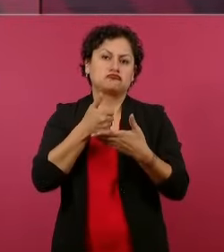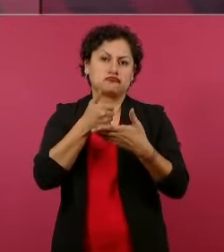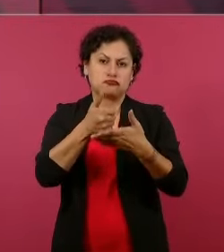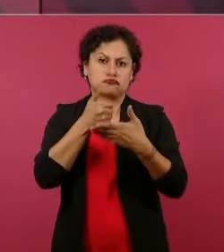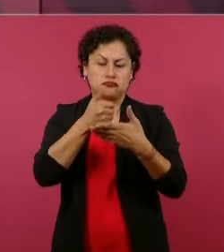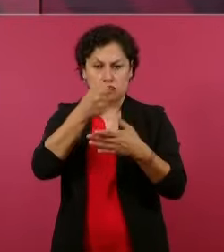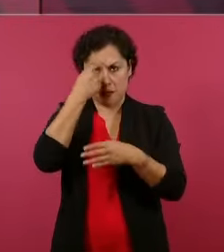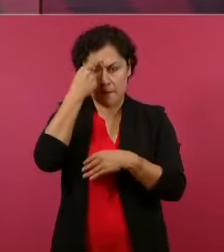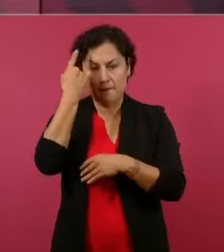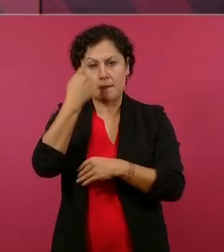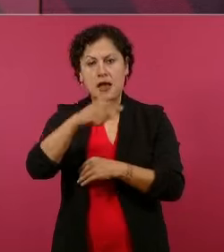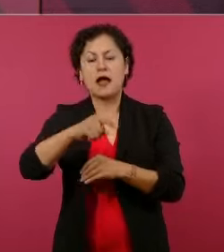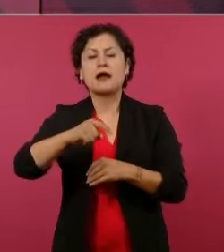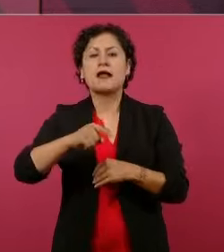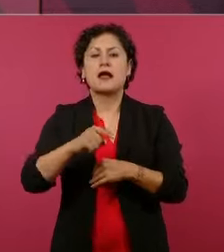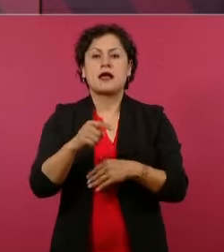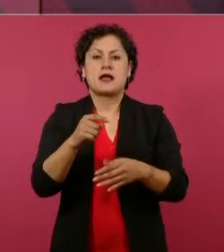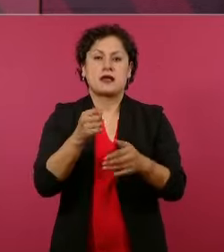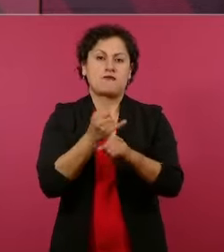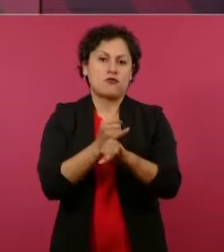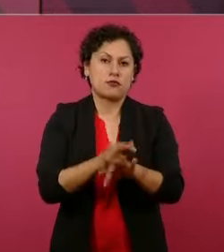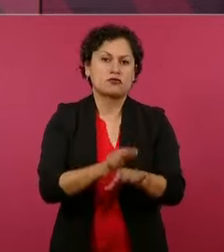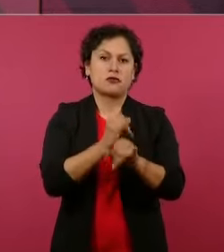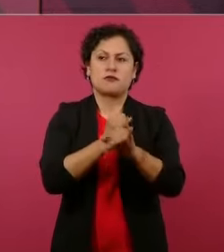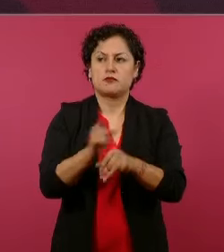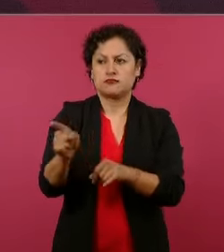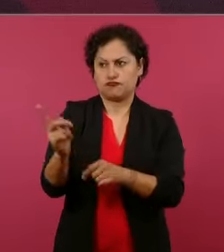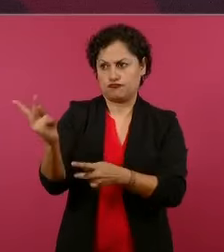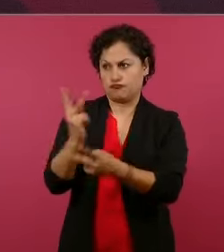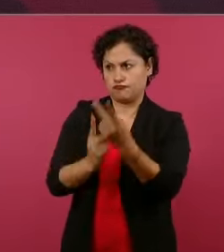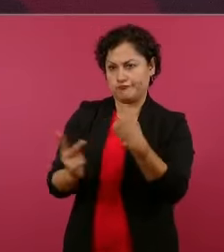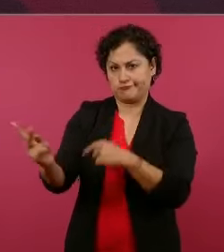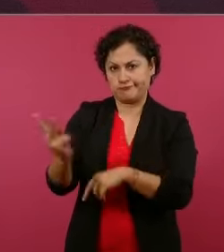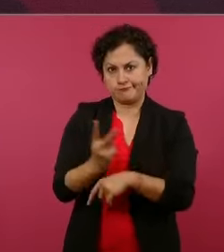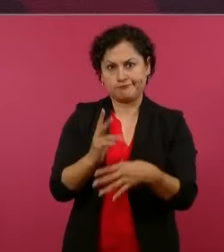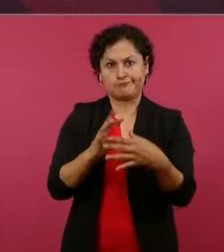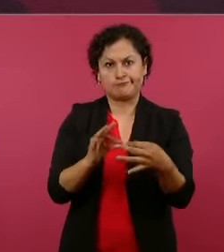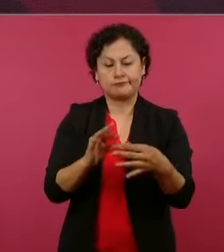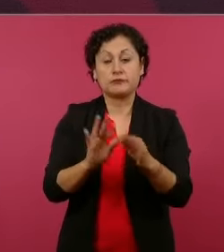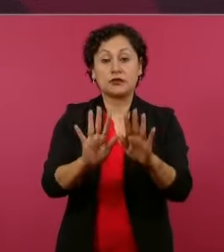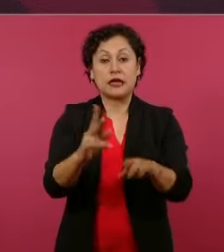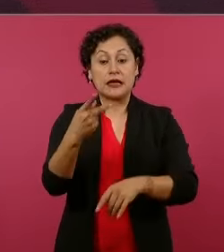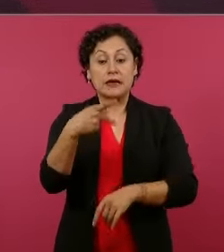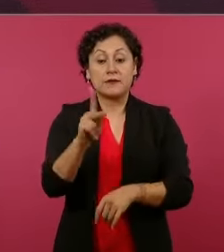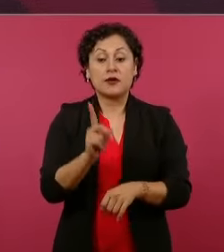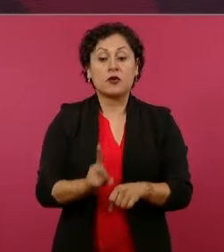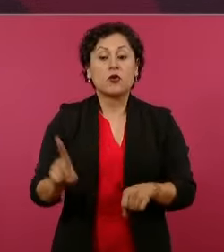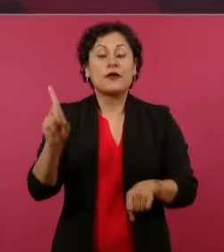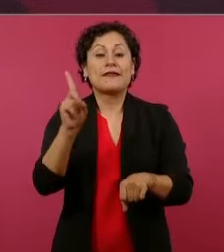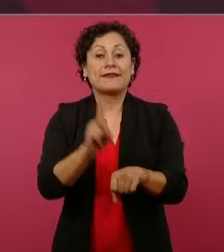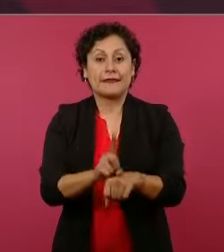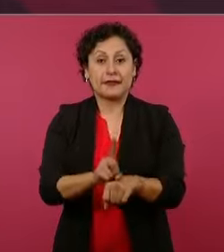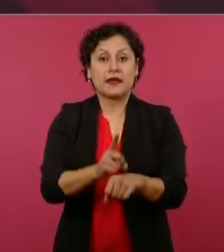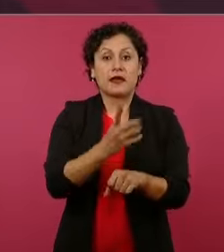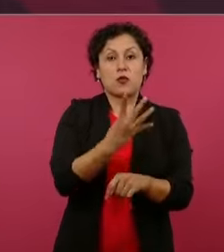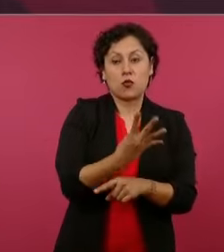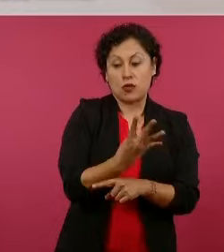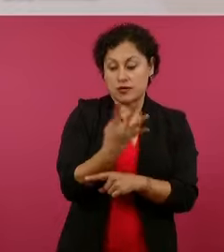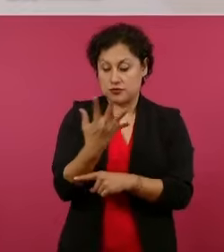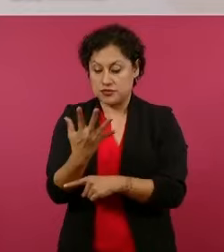Pero la idea es que el día 4 5 y 6